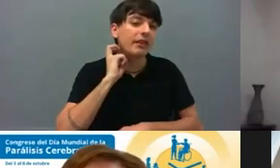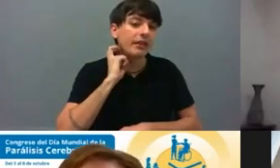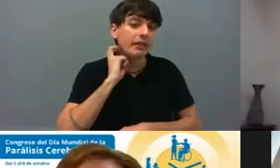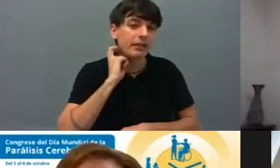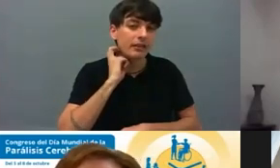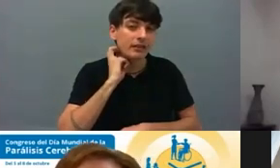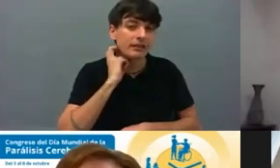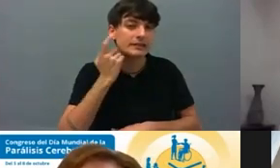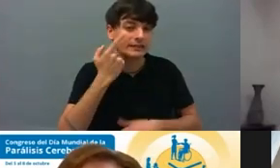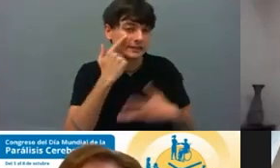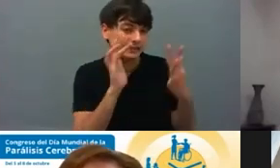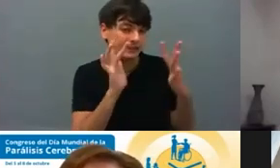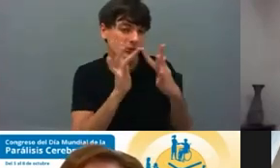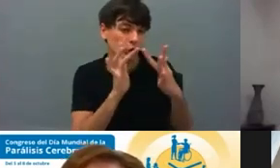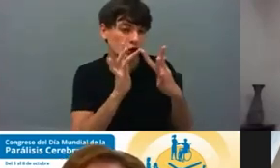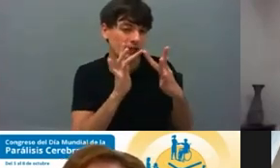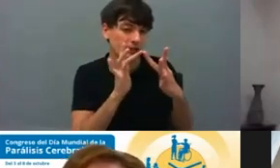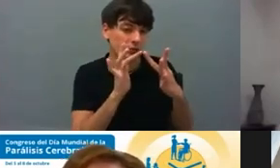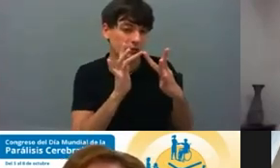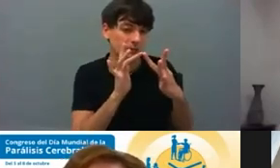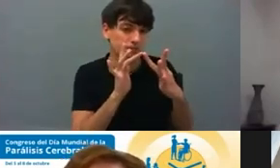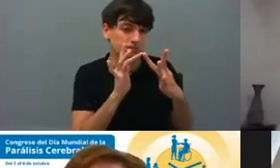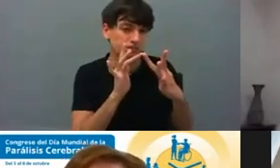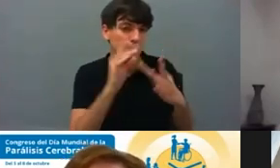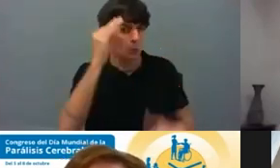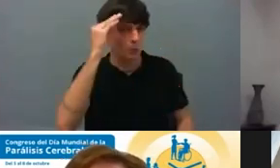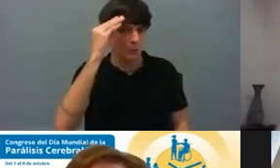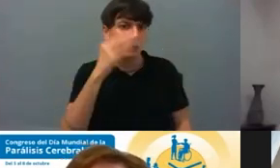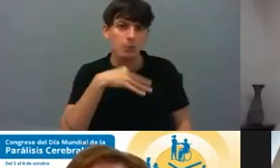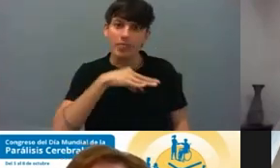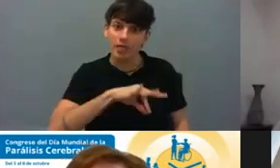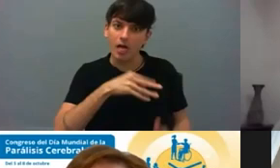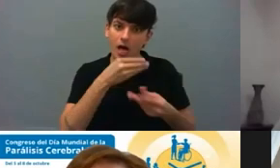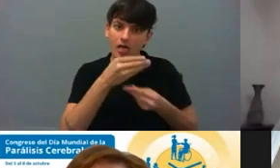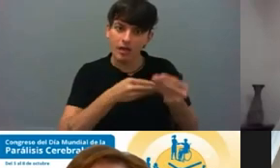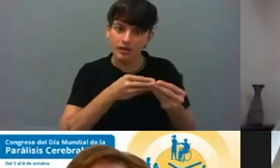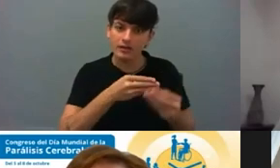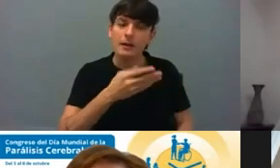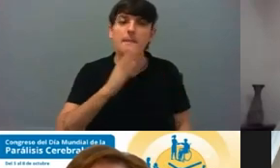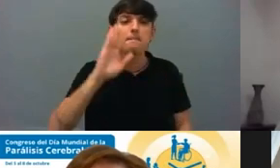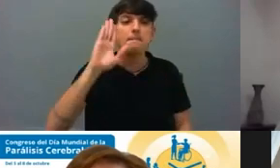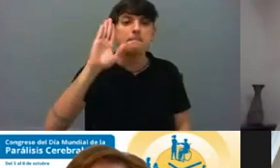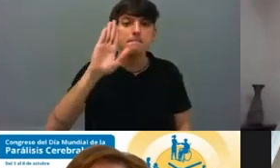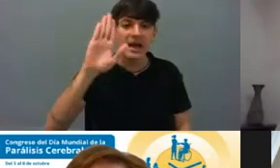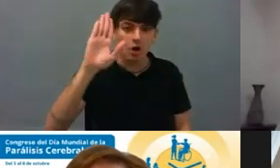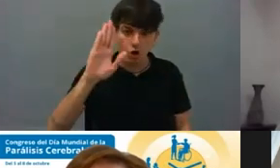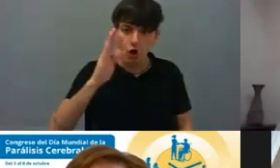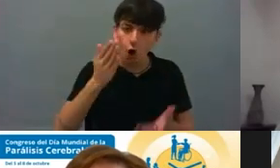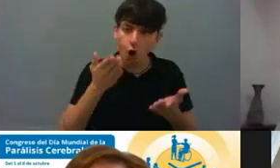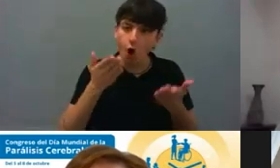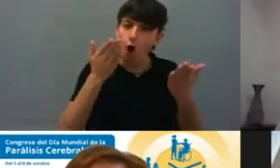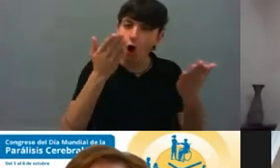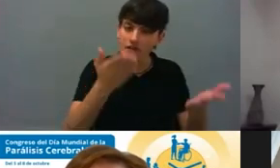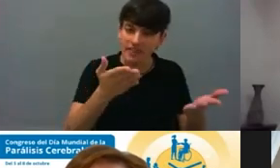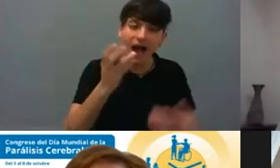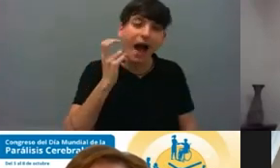pueda establecer, pues digamos que puede ser por ahí. Pero sí que te puedo ofrecer, como